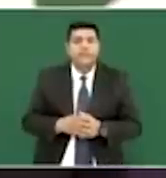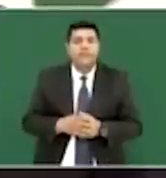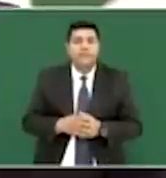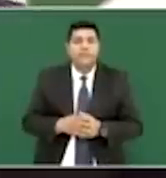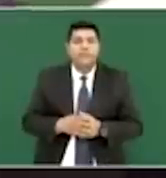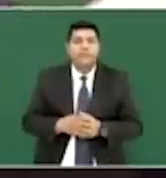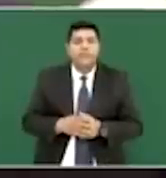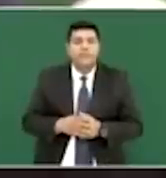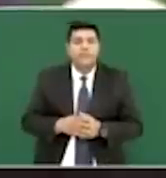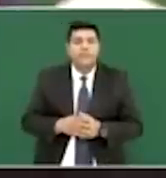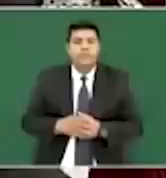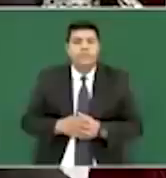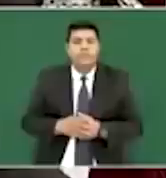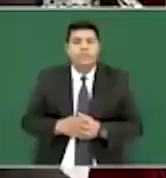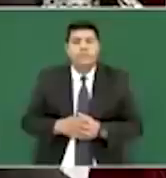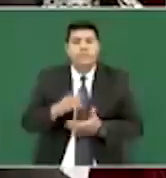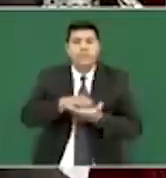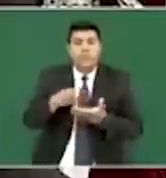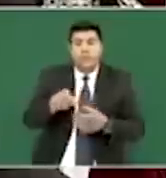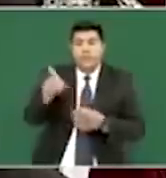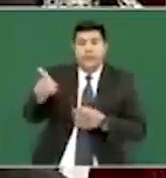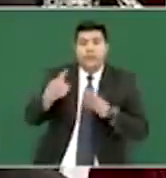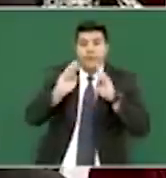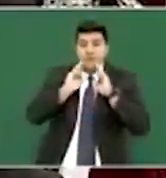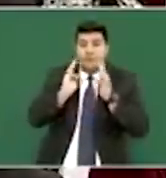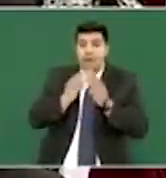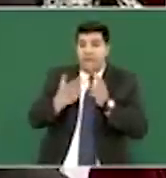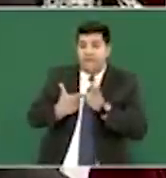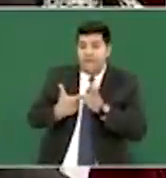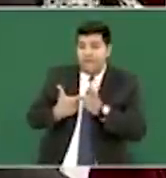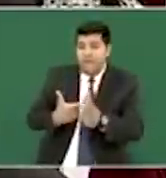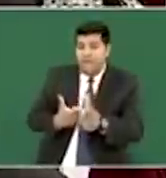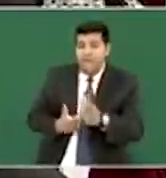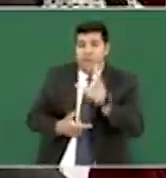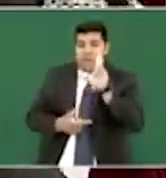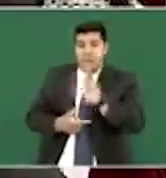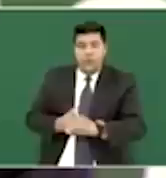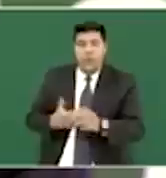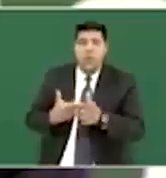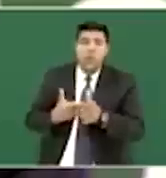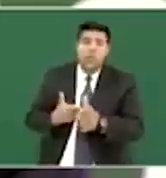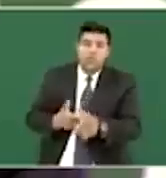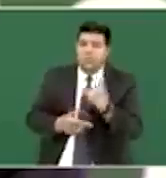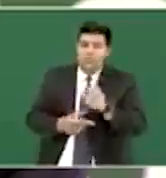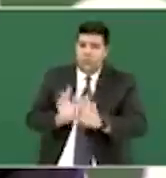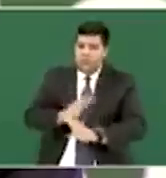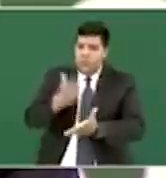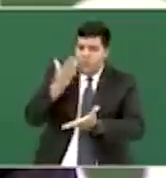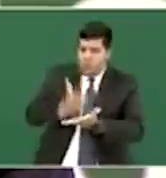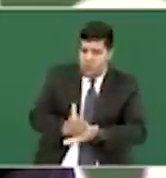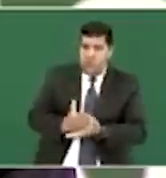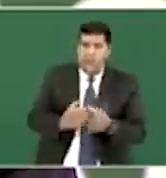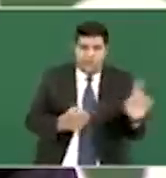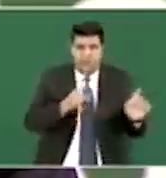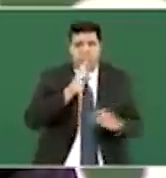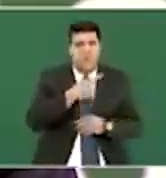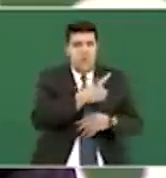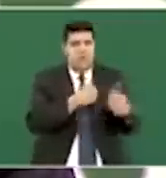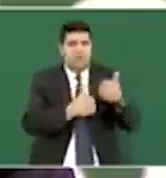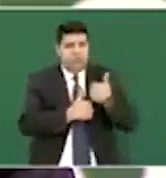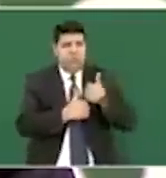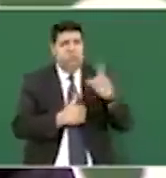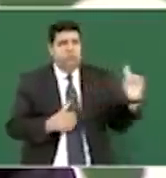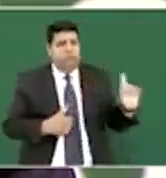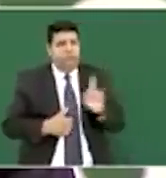evitando que actúen con impunidad las bandas de delincuentes que afectan